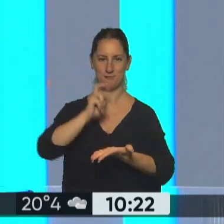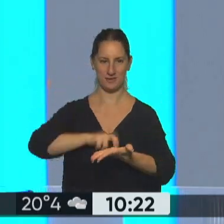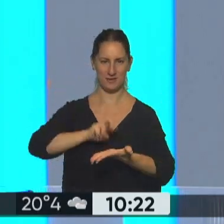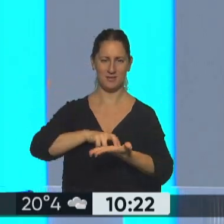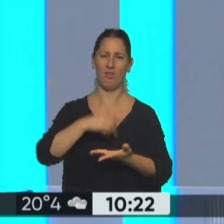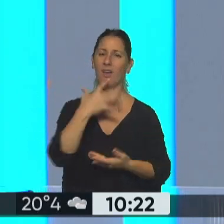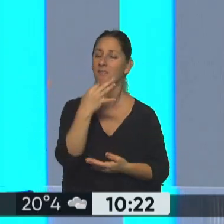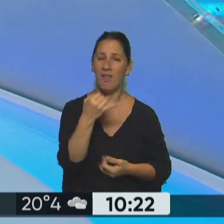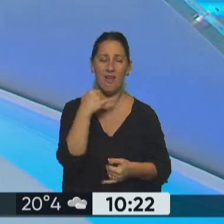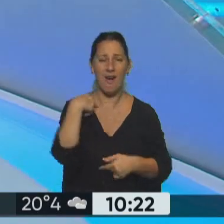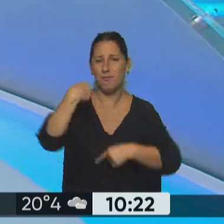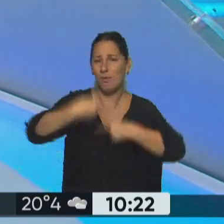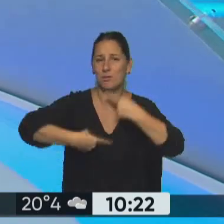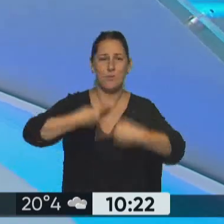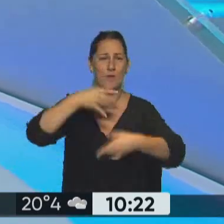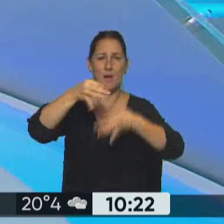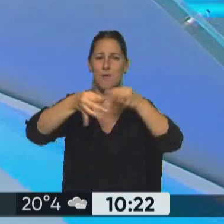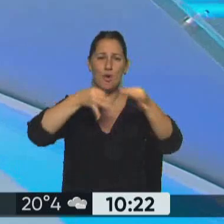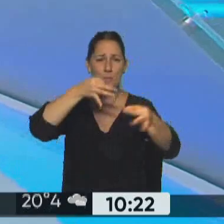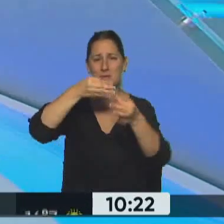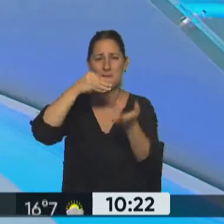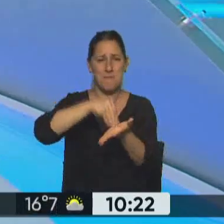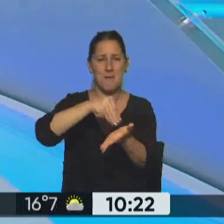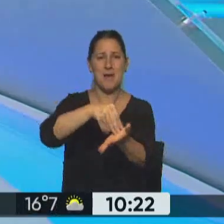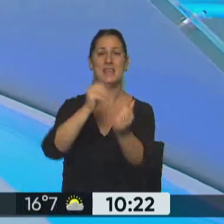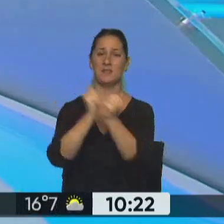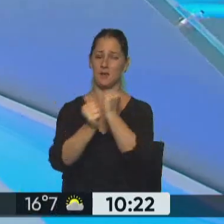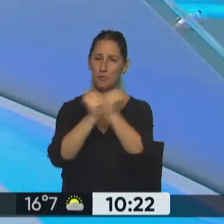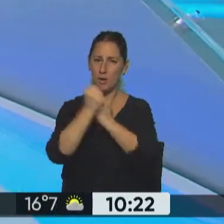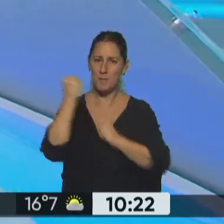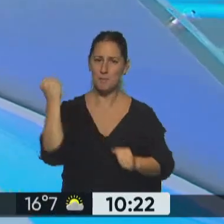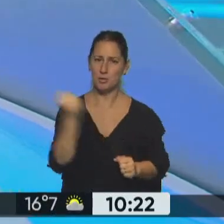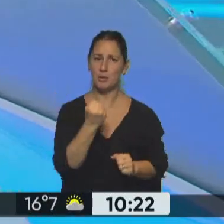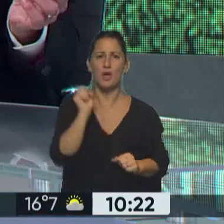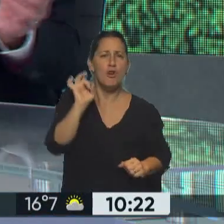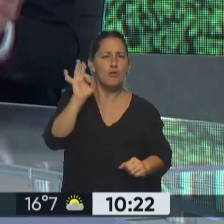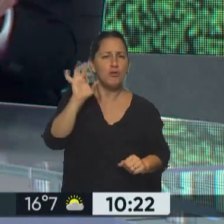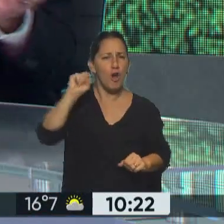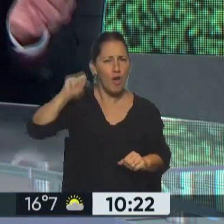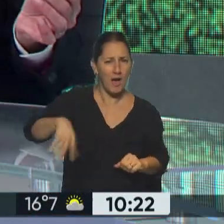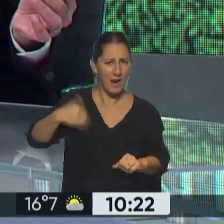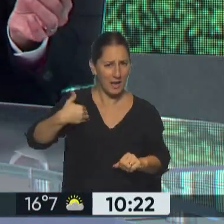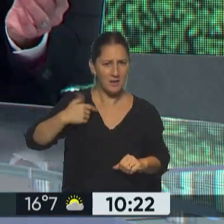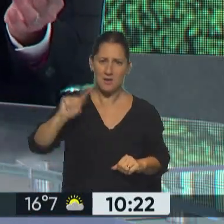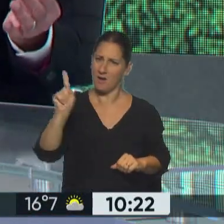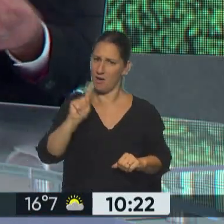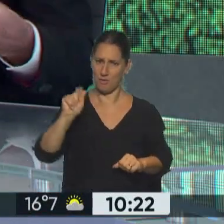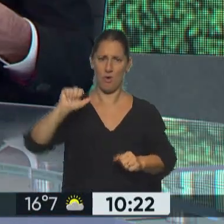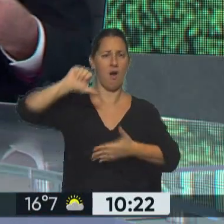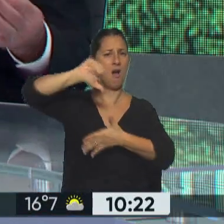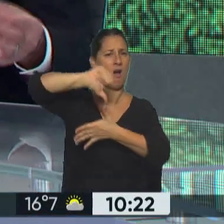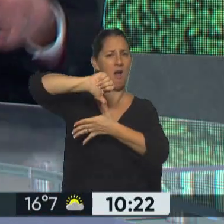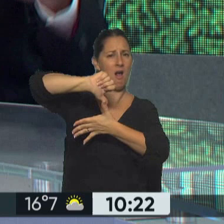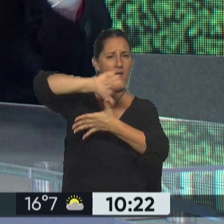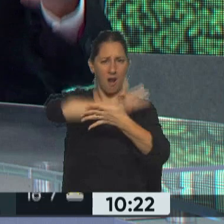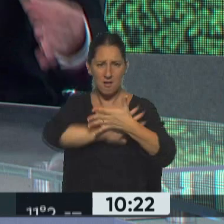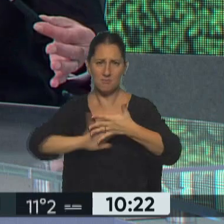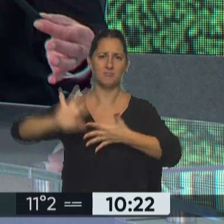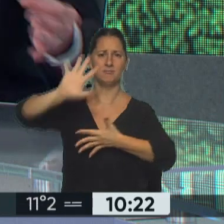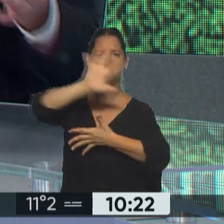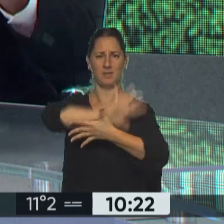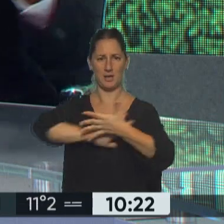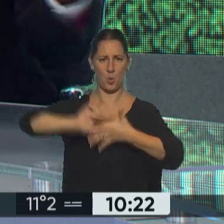seguiríamos hablando y mucho más para hablar de esta historia tan rica, no solamente de la República Argentina, sino también de toda la región y la relación